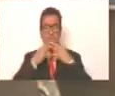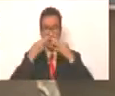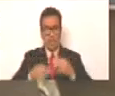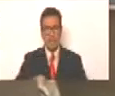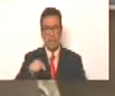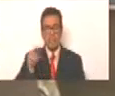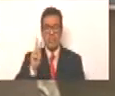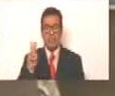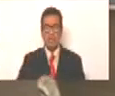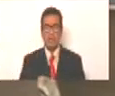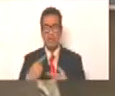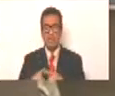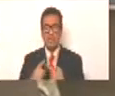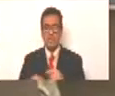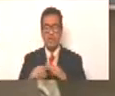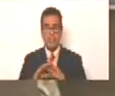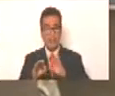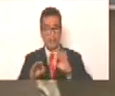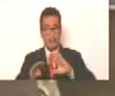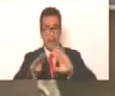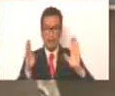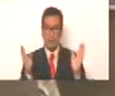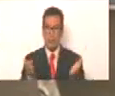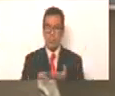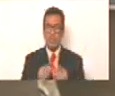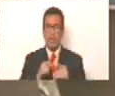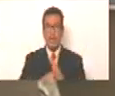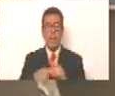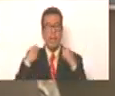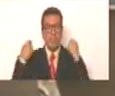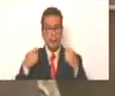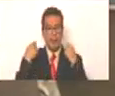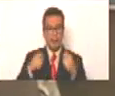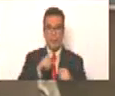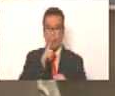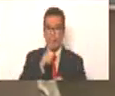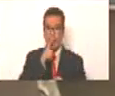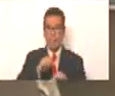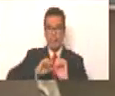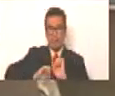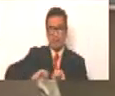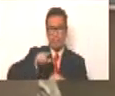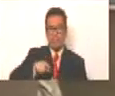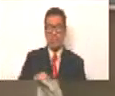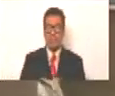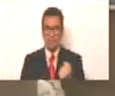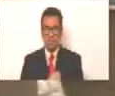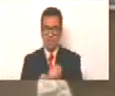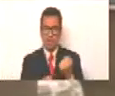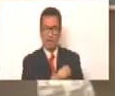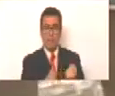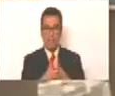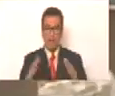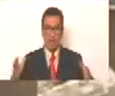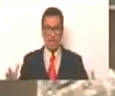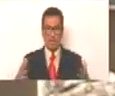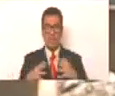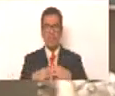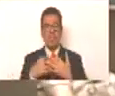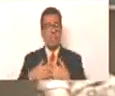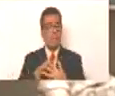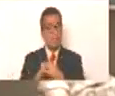otras latitudes, contrarrestando las campañas de desprestigio impulsadas por las grandes transnacionales de la